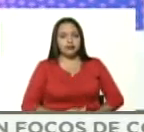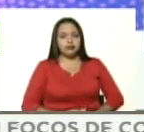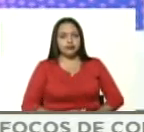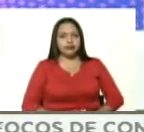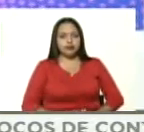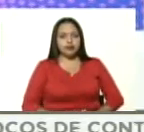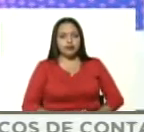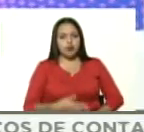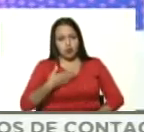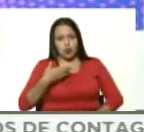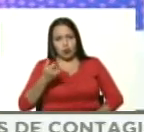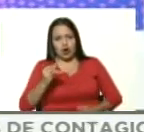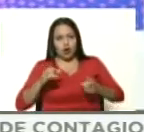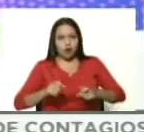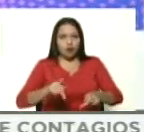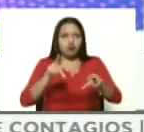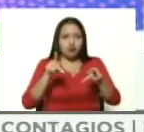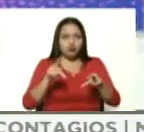tuve la oportunidad de